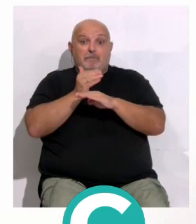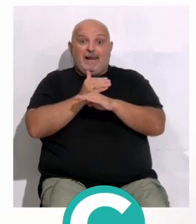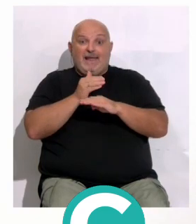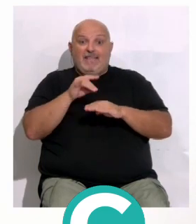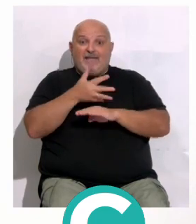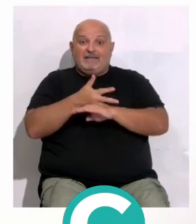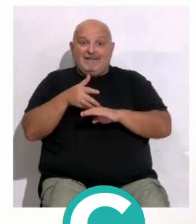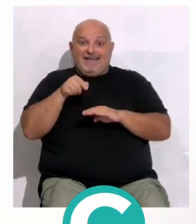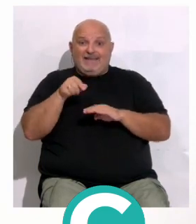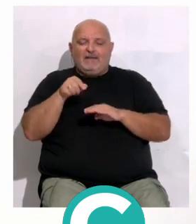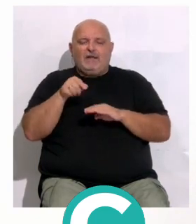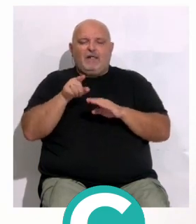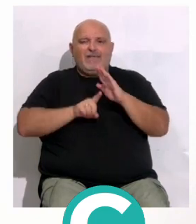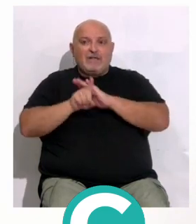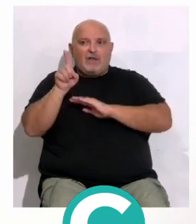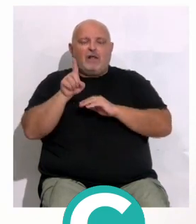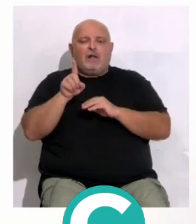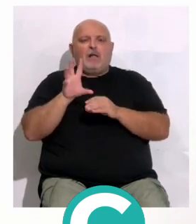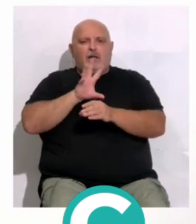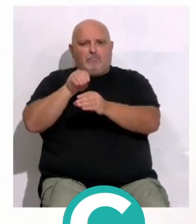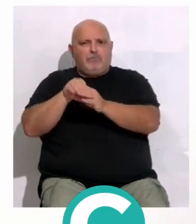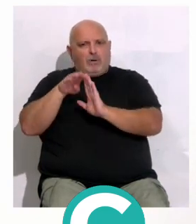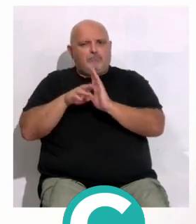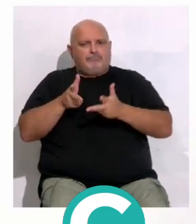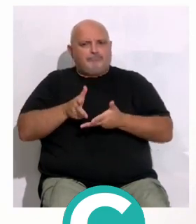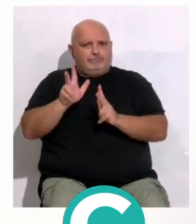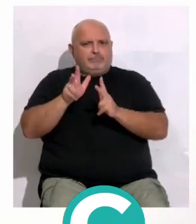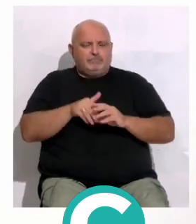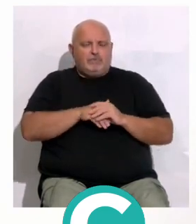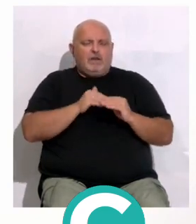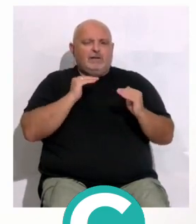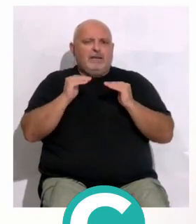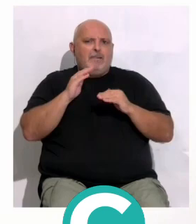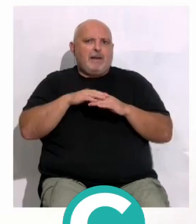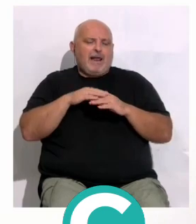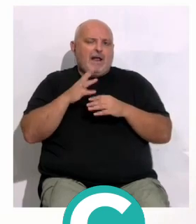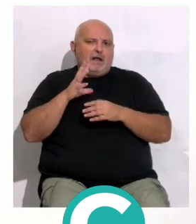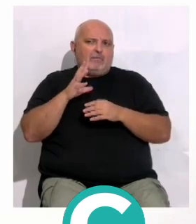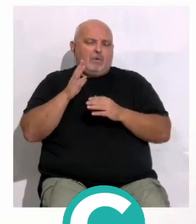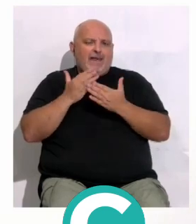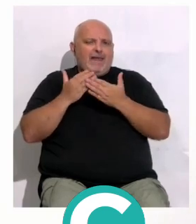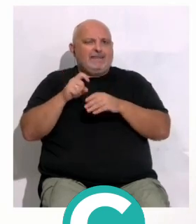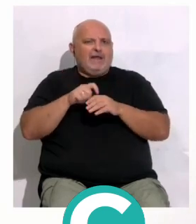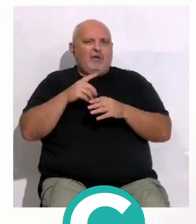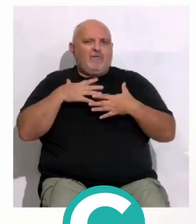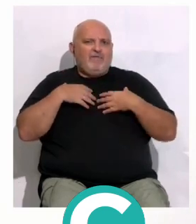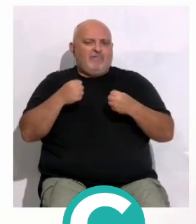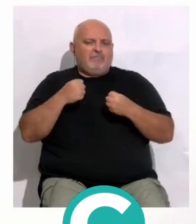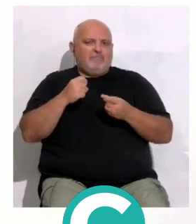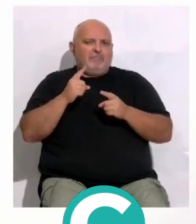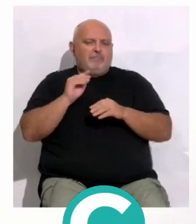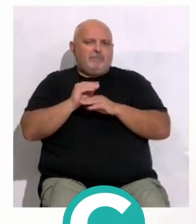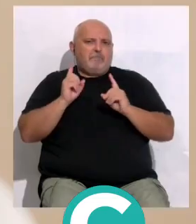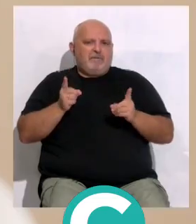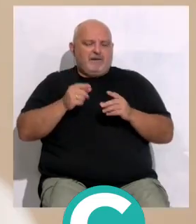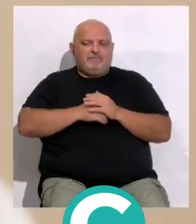que el riesgo de desarrollarla, también podríamos entrar, que incluso es una etapa muy buena para cogerlo y a través de un estilo de vida saludable prevenir